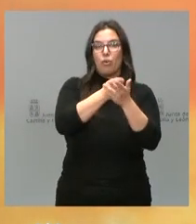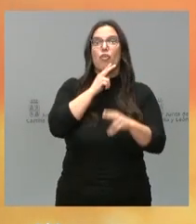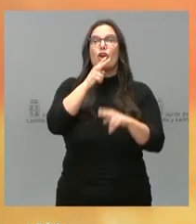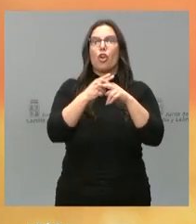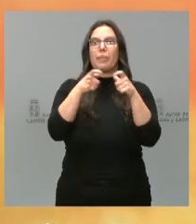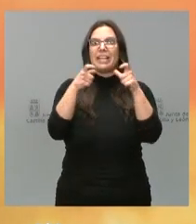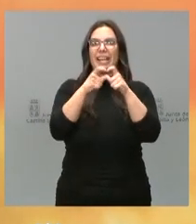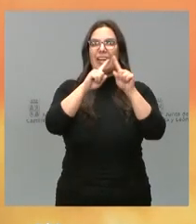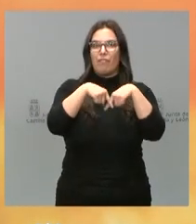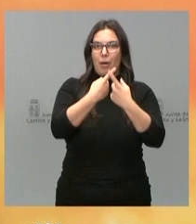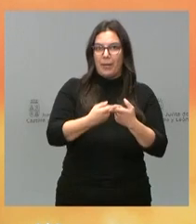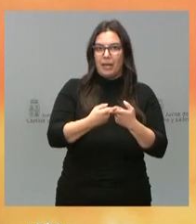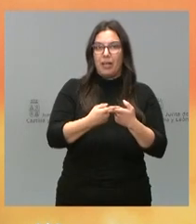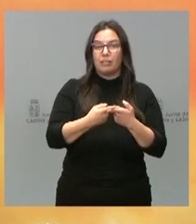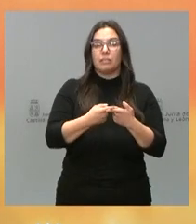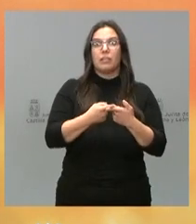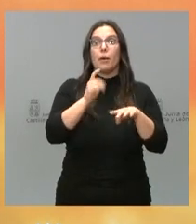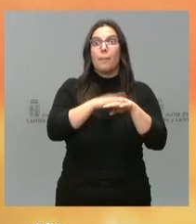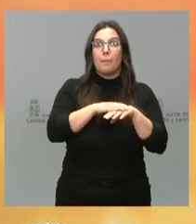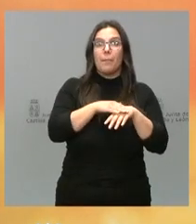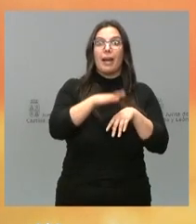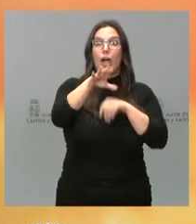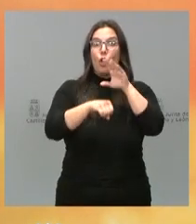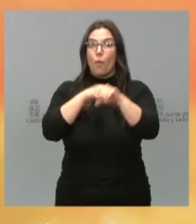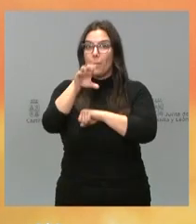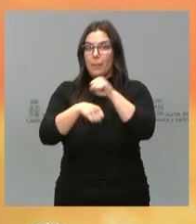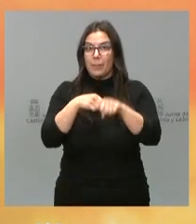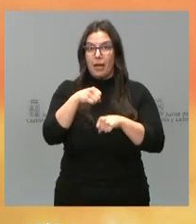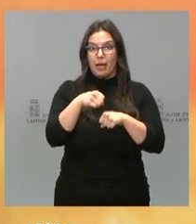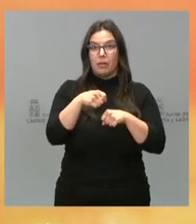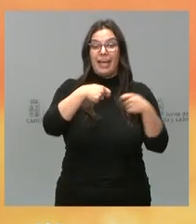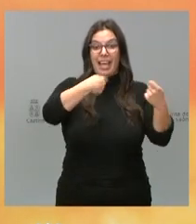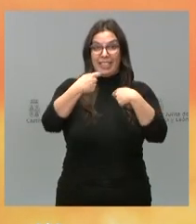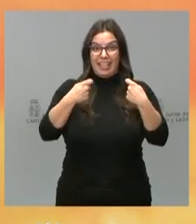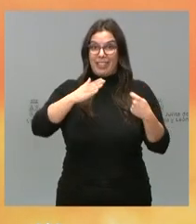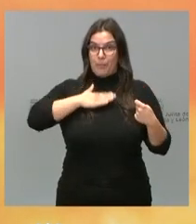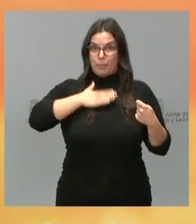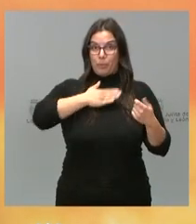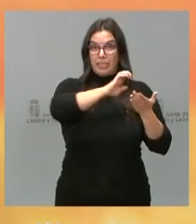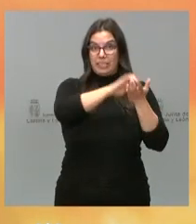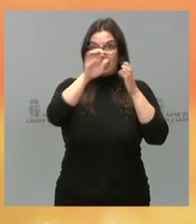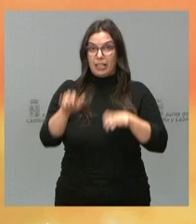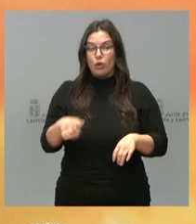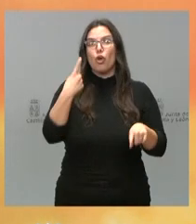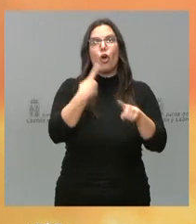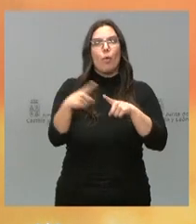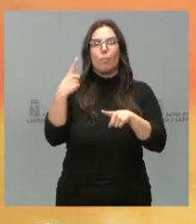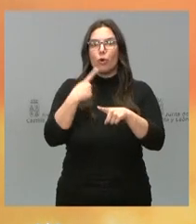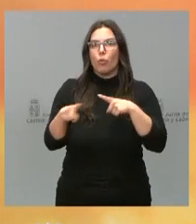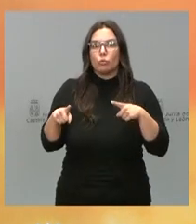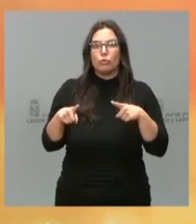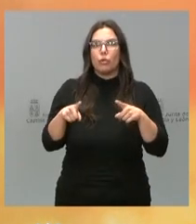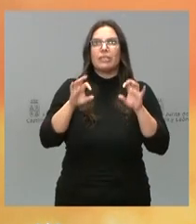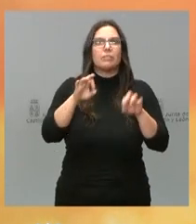familia para adquirir en establecimientos comerciales de Castilla y león los productos que